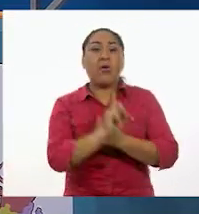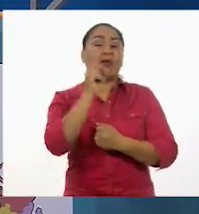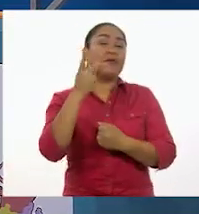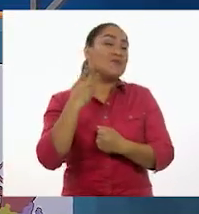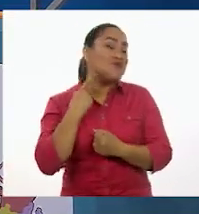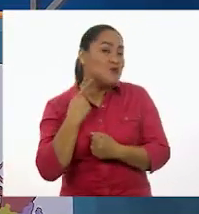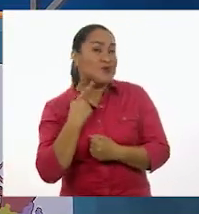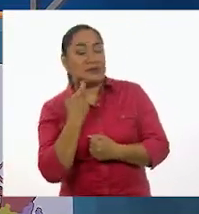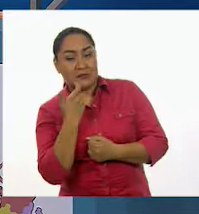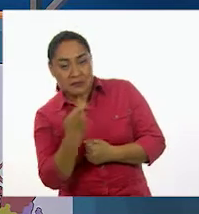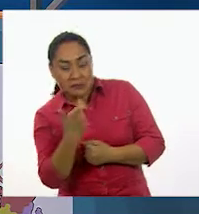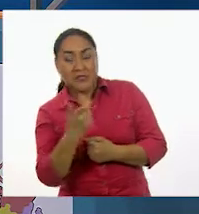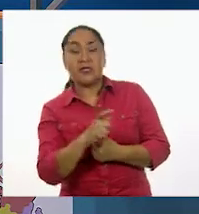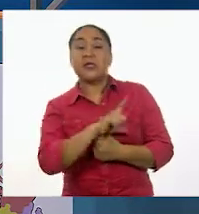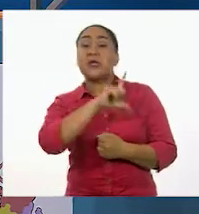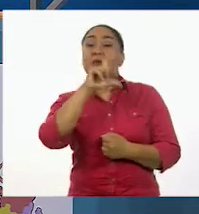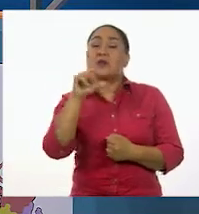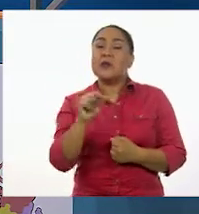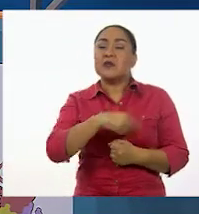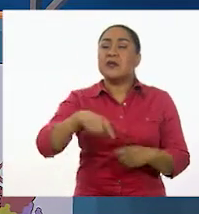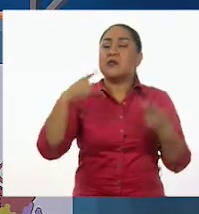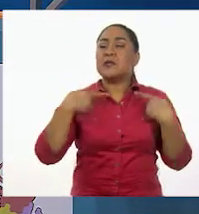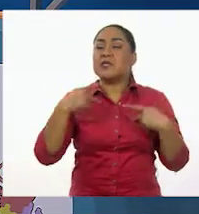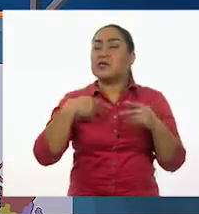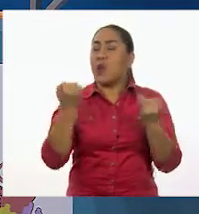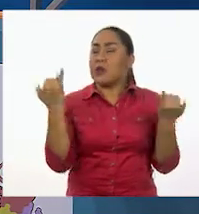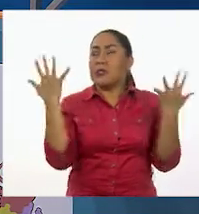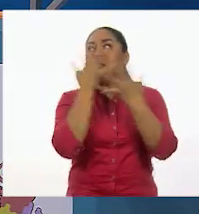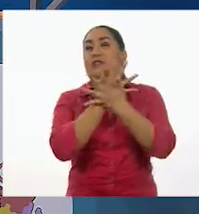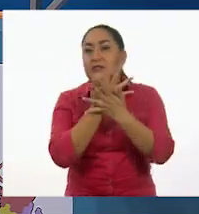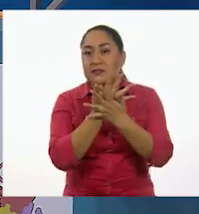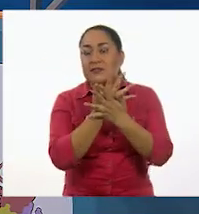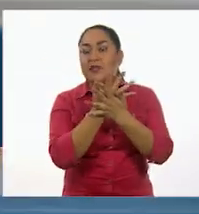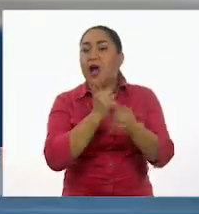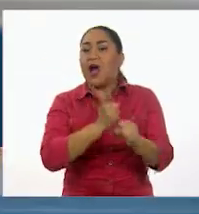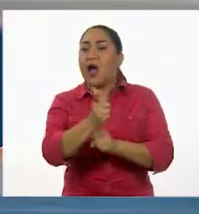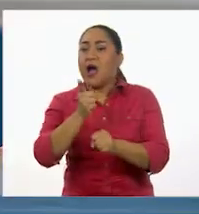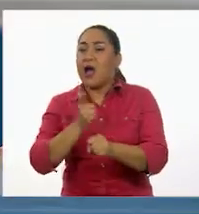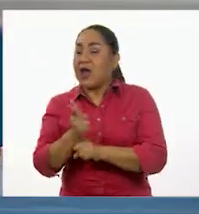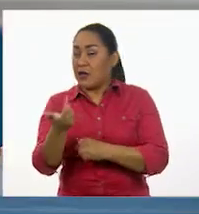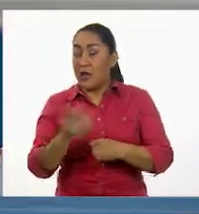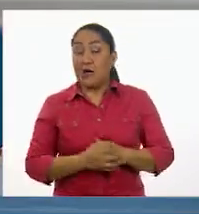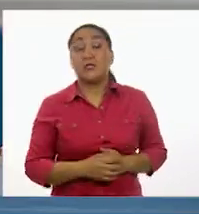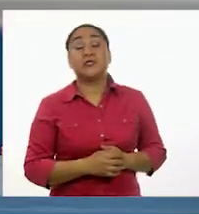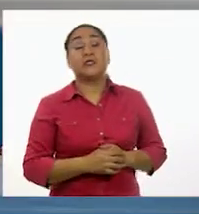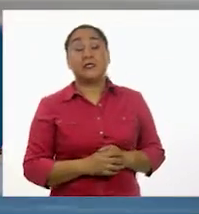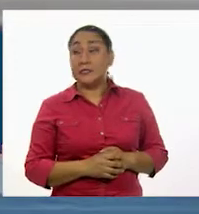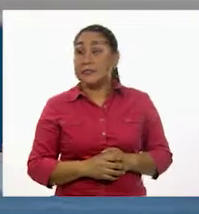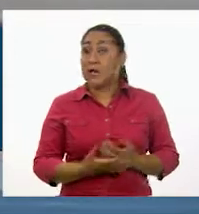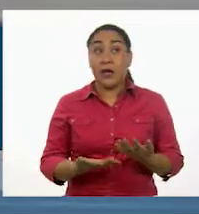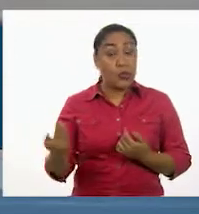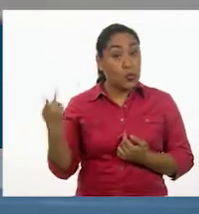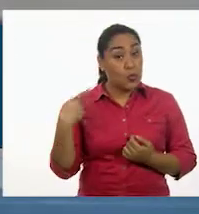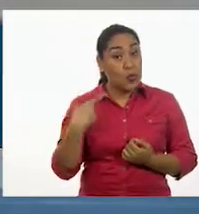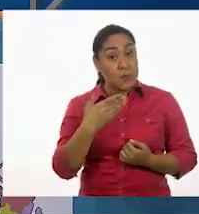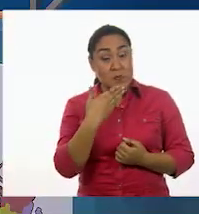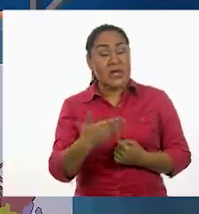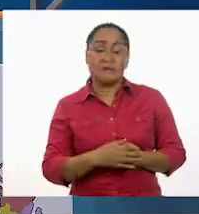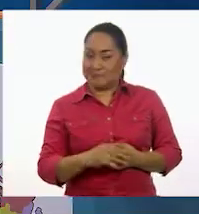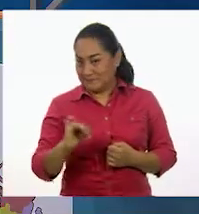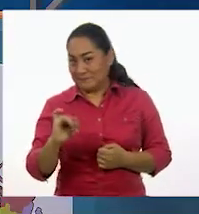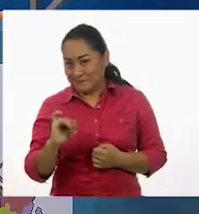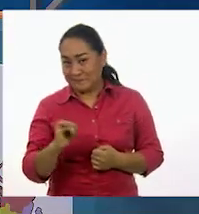económica, hubo un despertar de la conciencia nacional también. ¡Wow! Entonces los dos estamos bien. Así es, Ton.